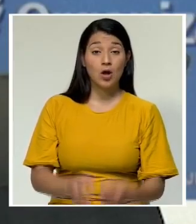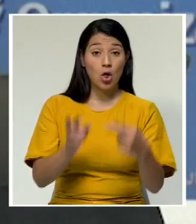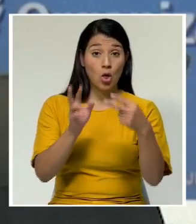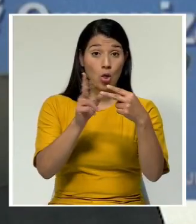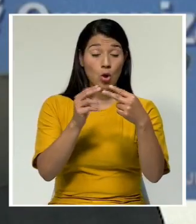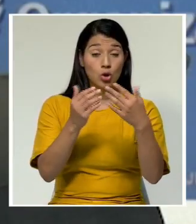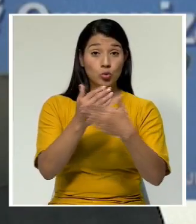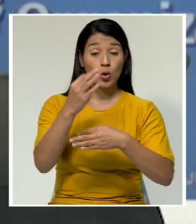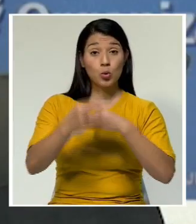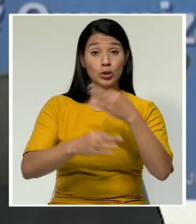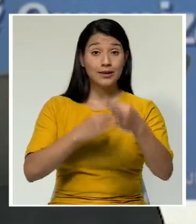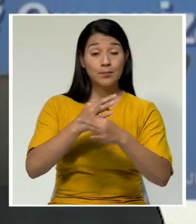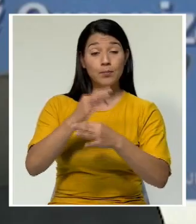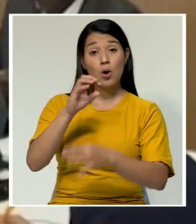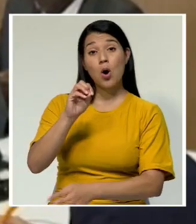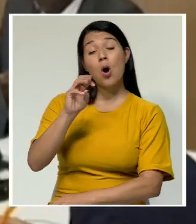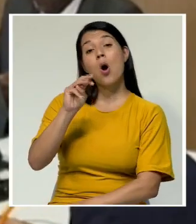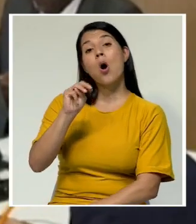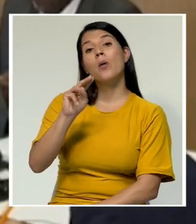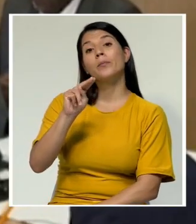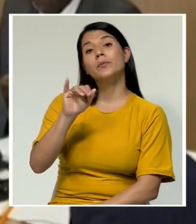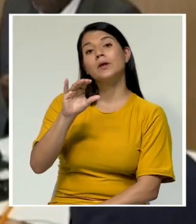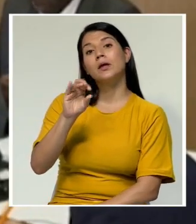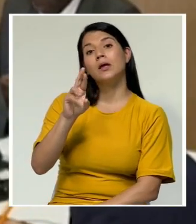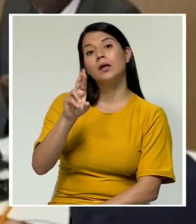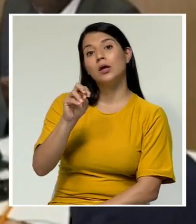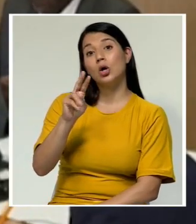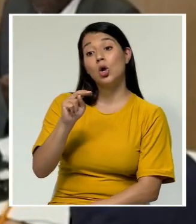Censos, la fuente para saber cómo está usted.